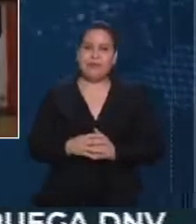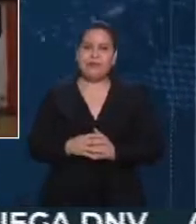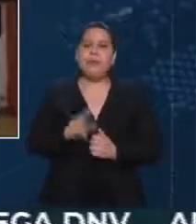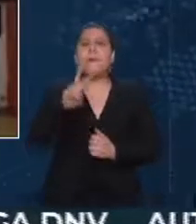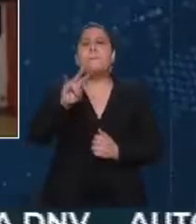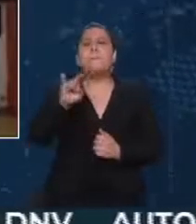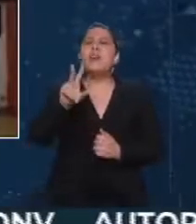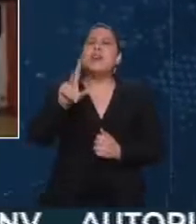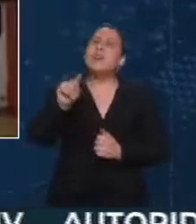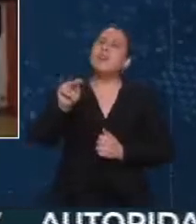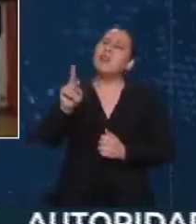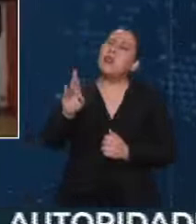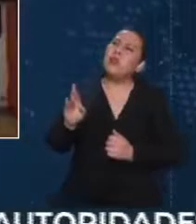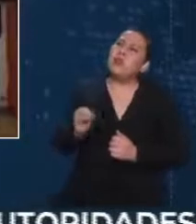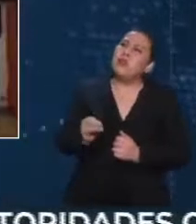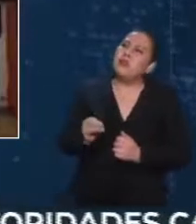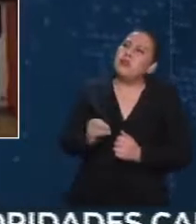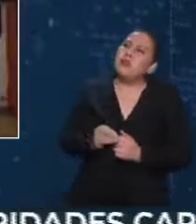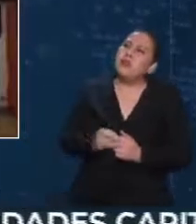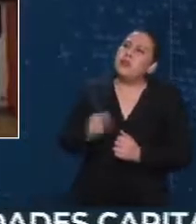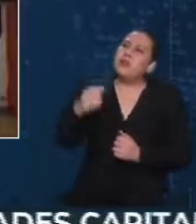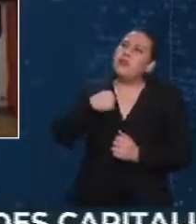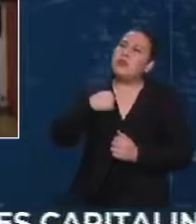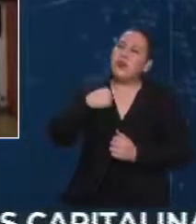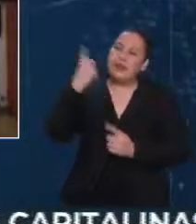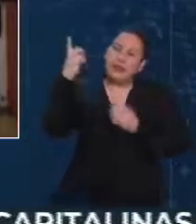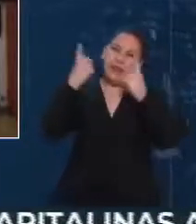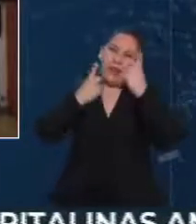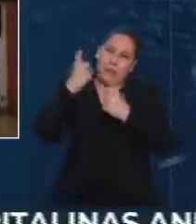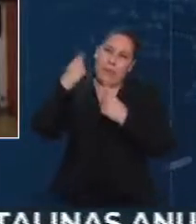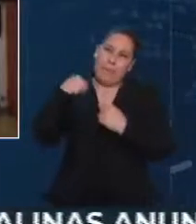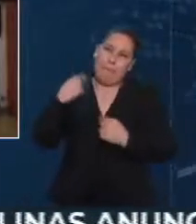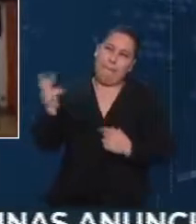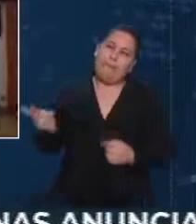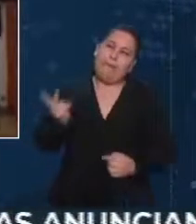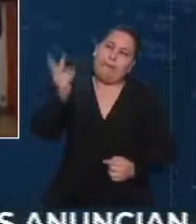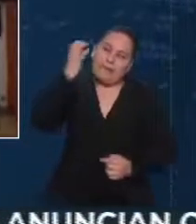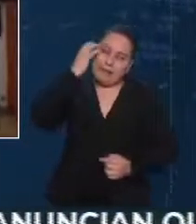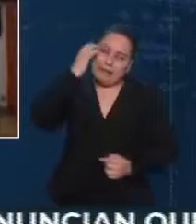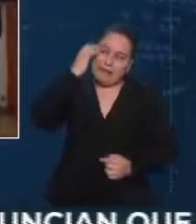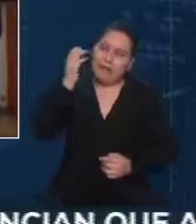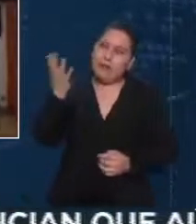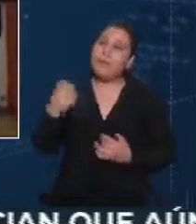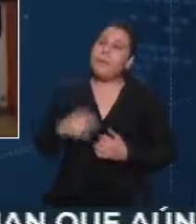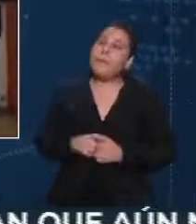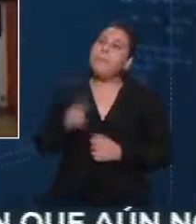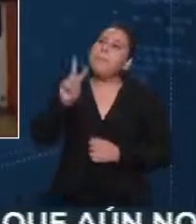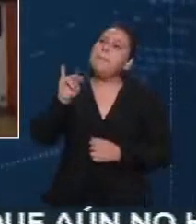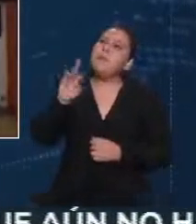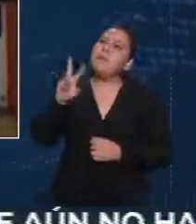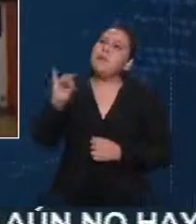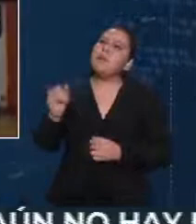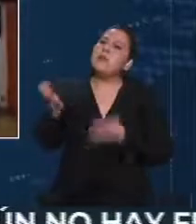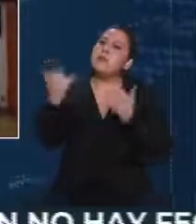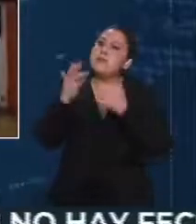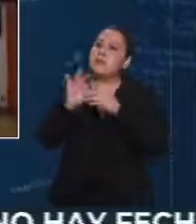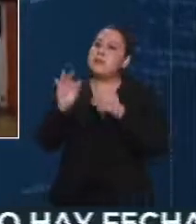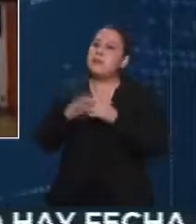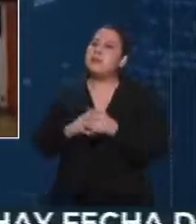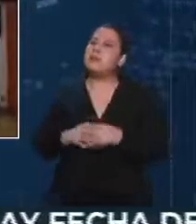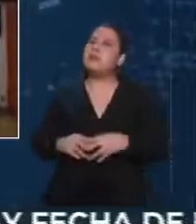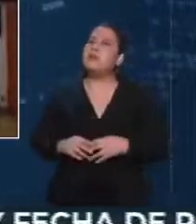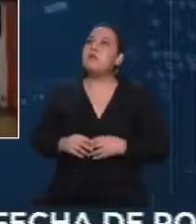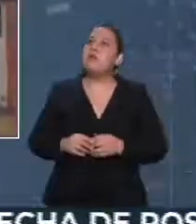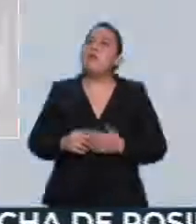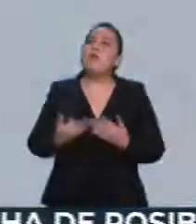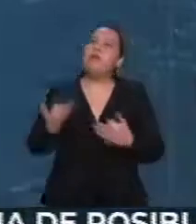Víctor, a ver, yo nada más es que me quedé con una duda y por eso traté de ampliar aquí, pero Víctor, te quería preguntar, ¿qué otros elementos,